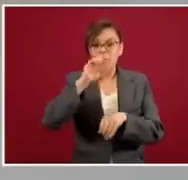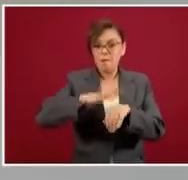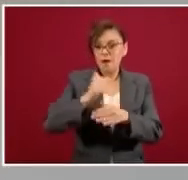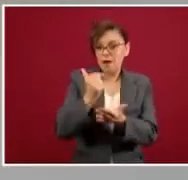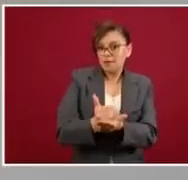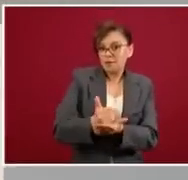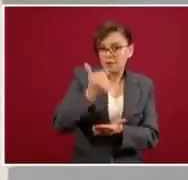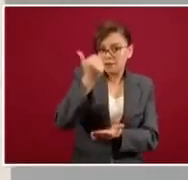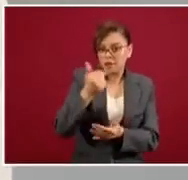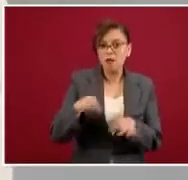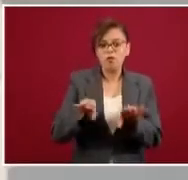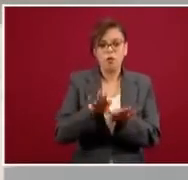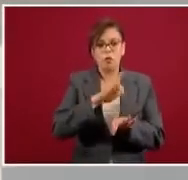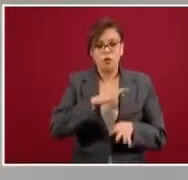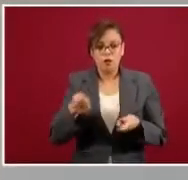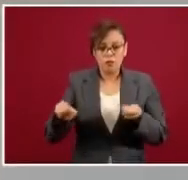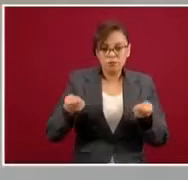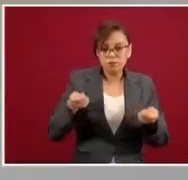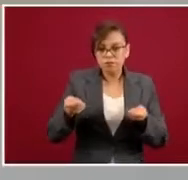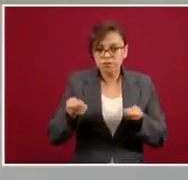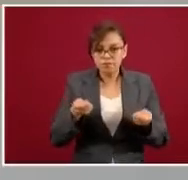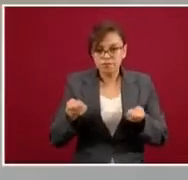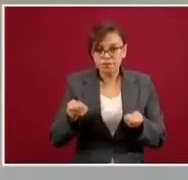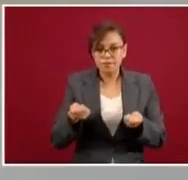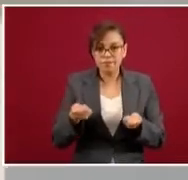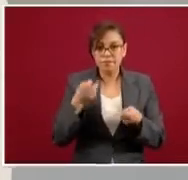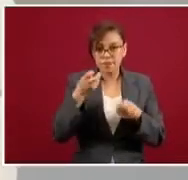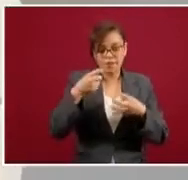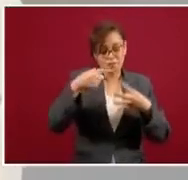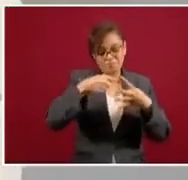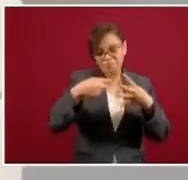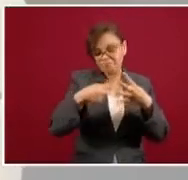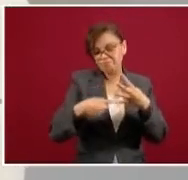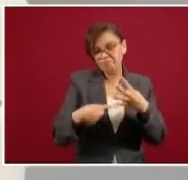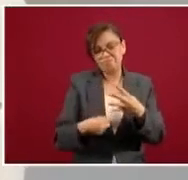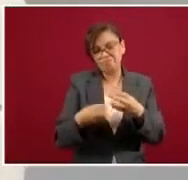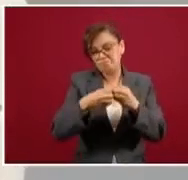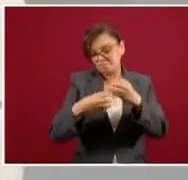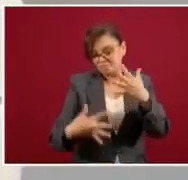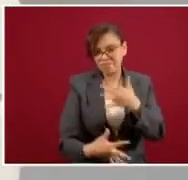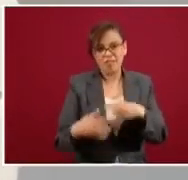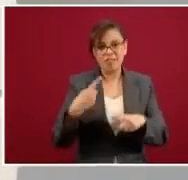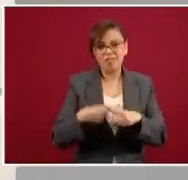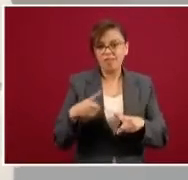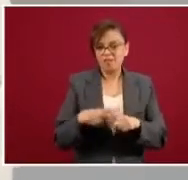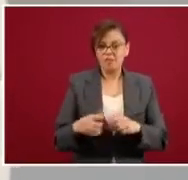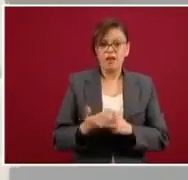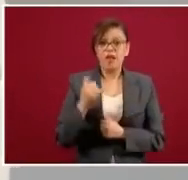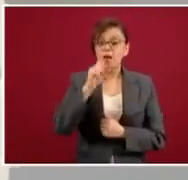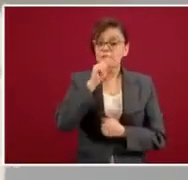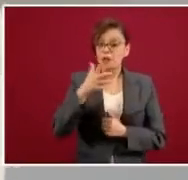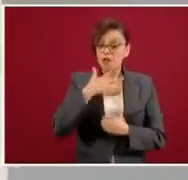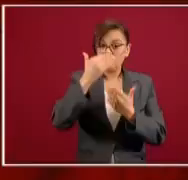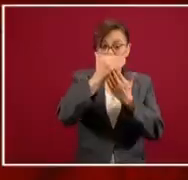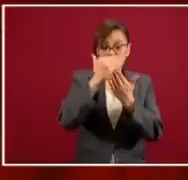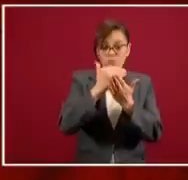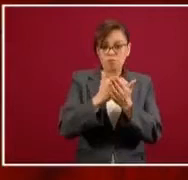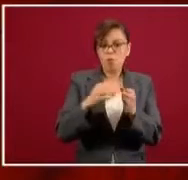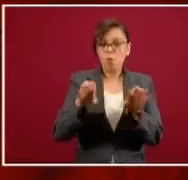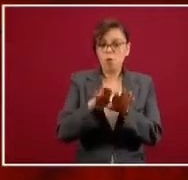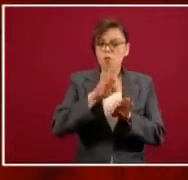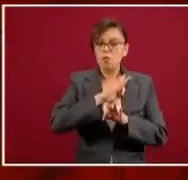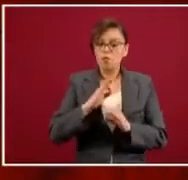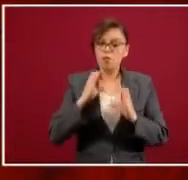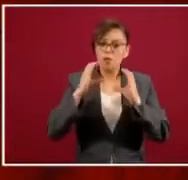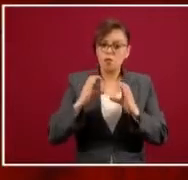estas complicaciones, etcétera, etcétera, etcétera. A su vez hay una guía sobre el proceso de control de